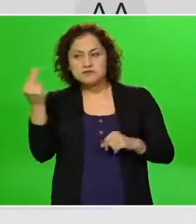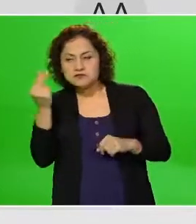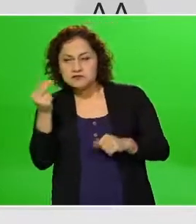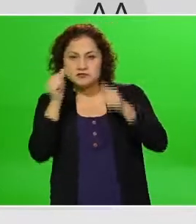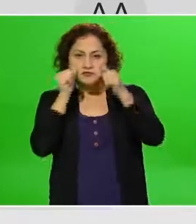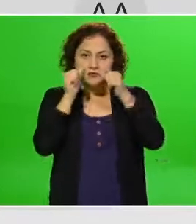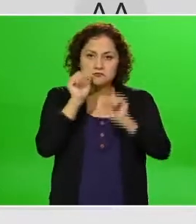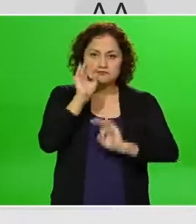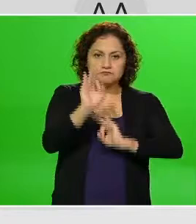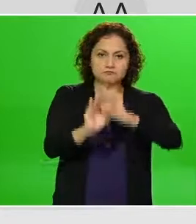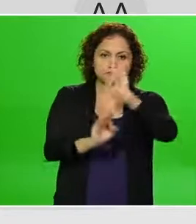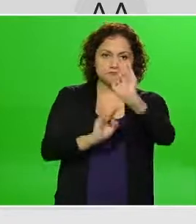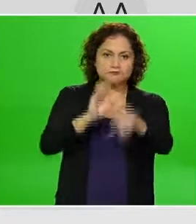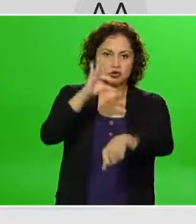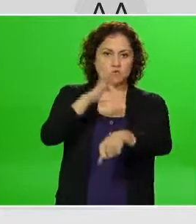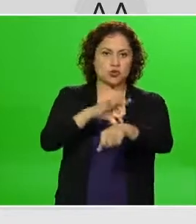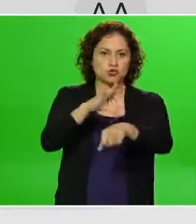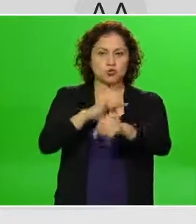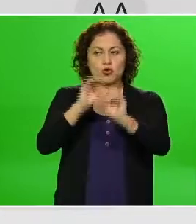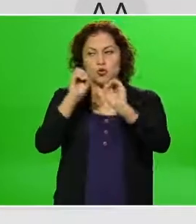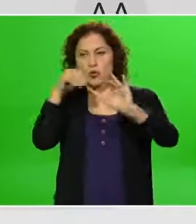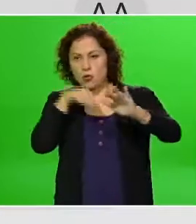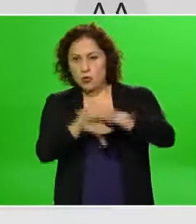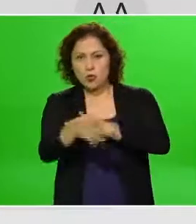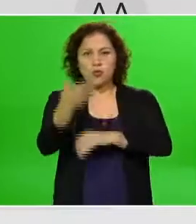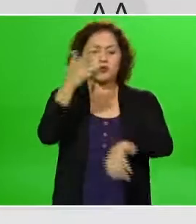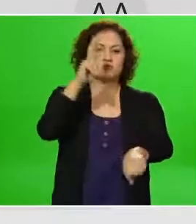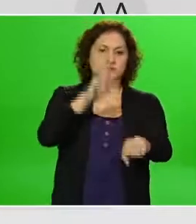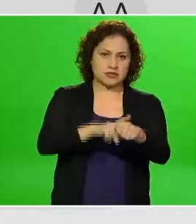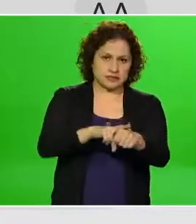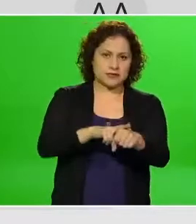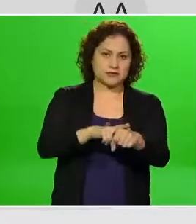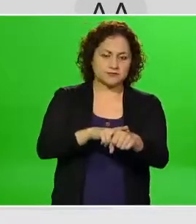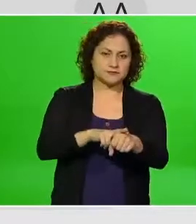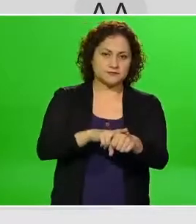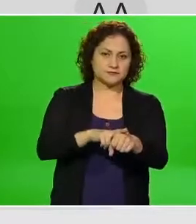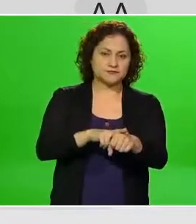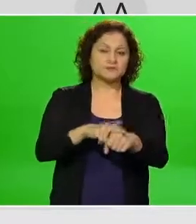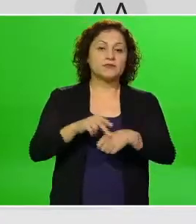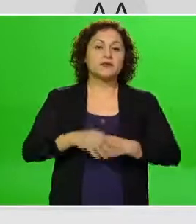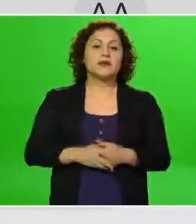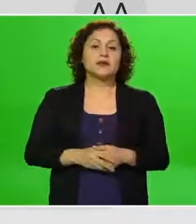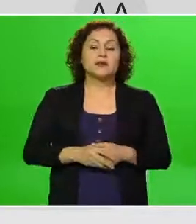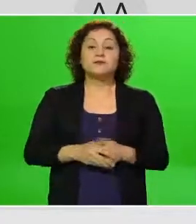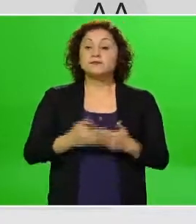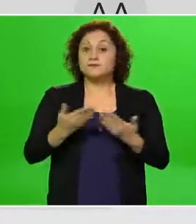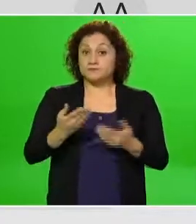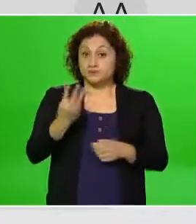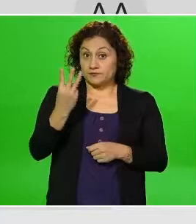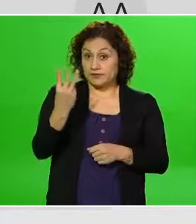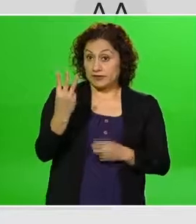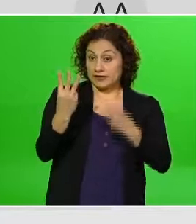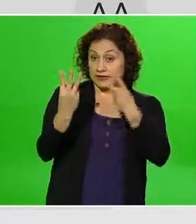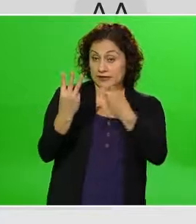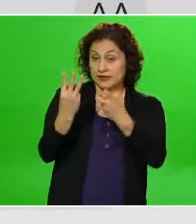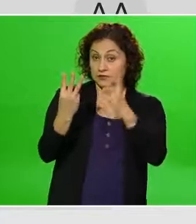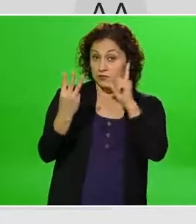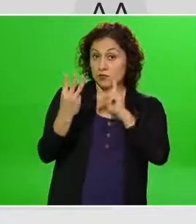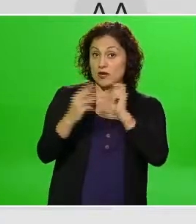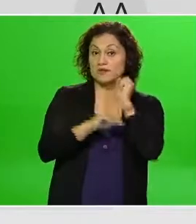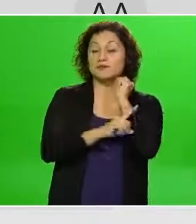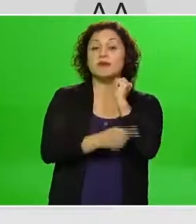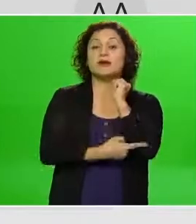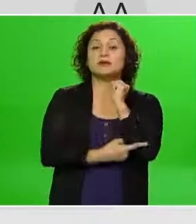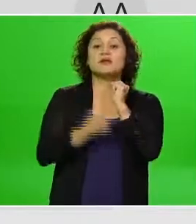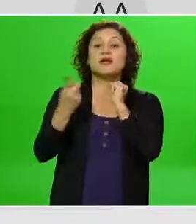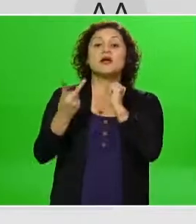seguimiento especializado o inclusive de ingresar a la persona bajo la hospitalización. De estos 3 casos, 2 de ellos